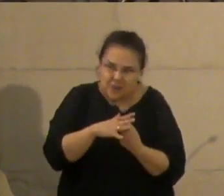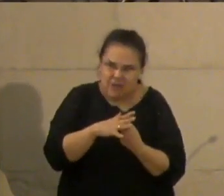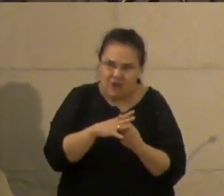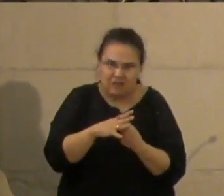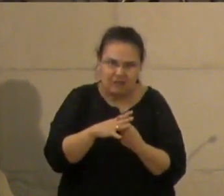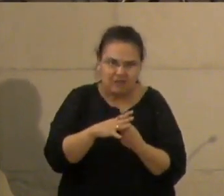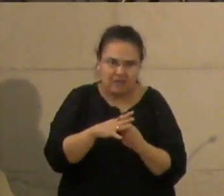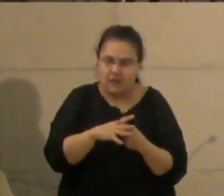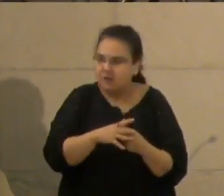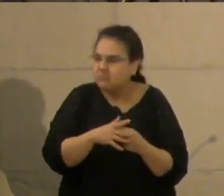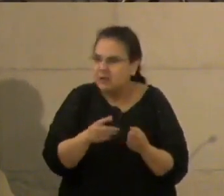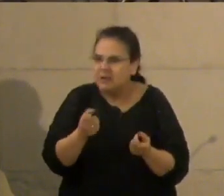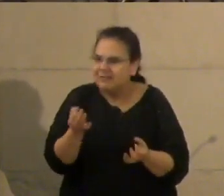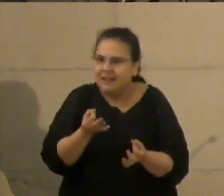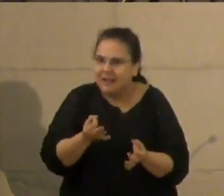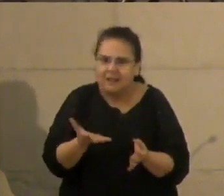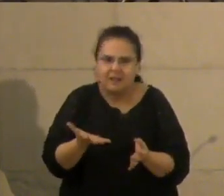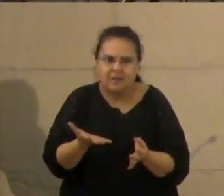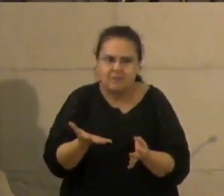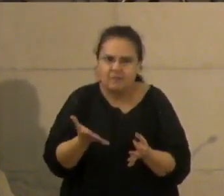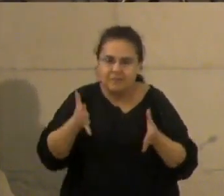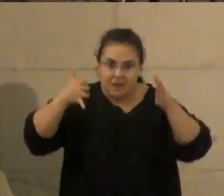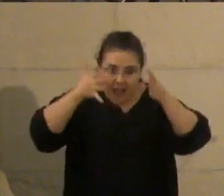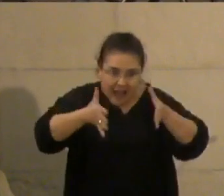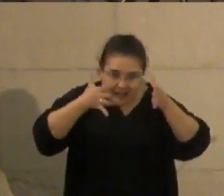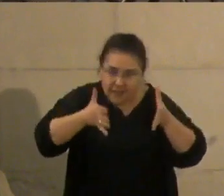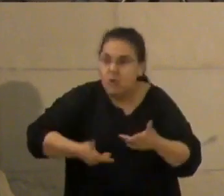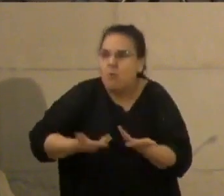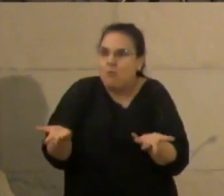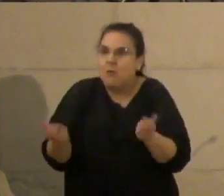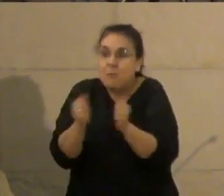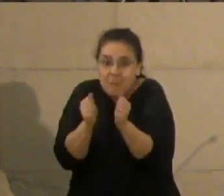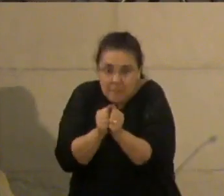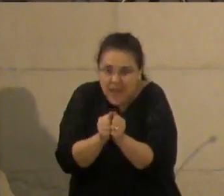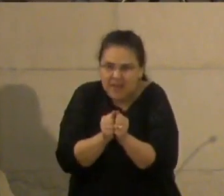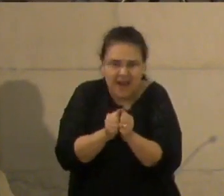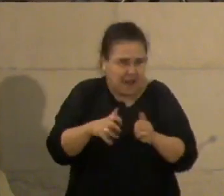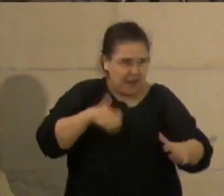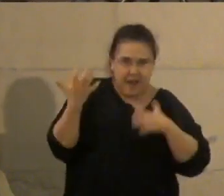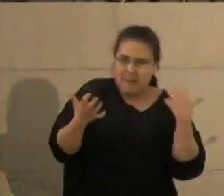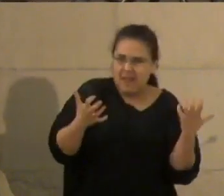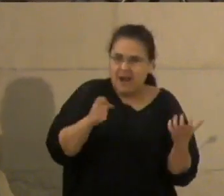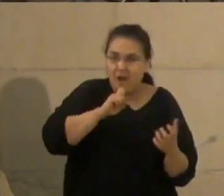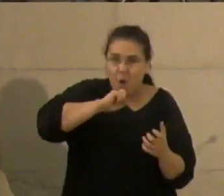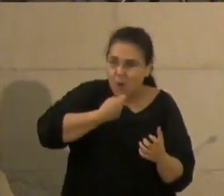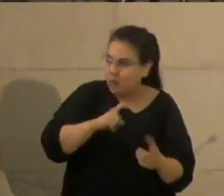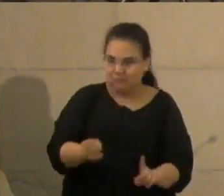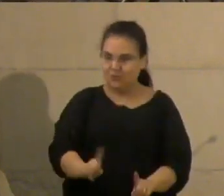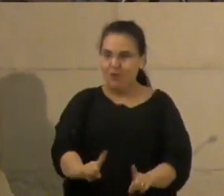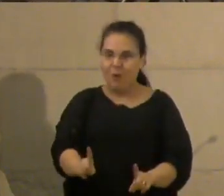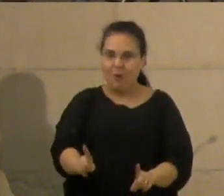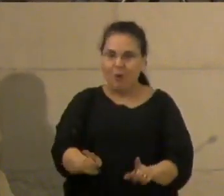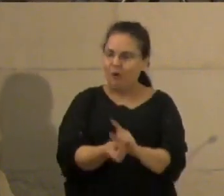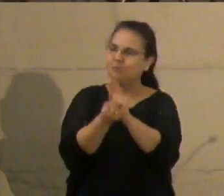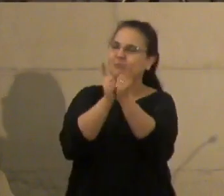imposible. Su atención no se centra en las piedras, ni en la rabia, ni en el odio, sino que